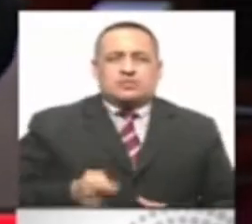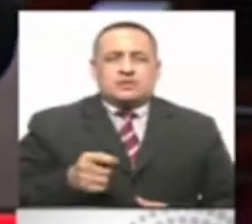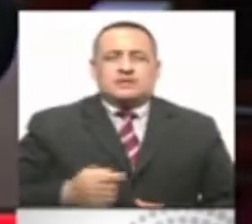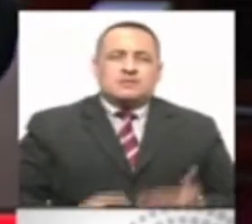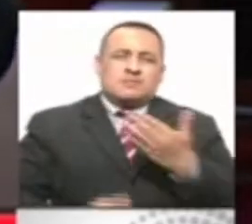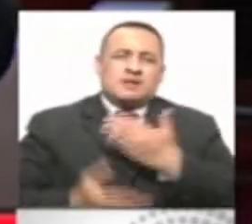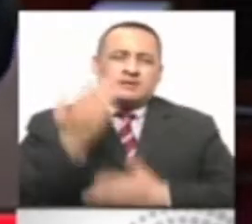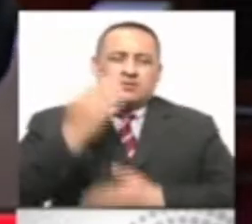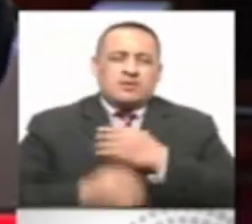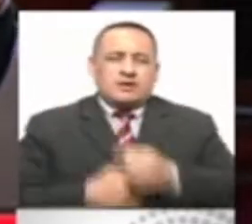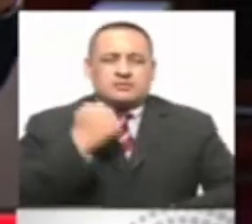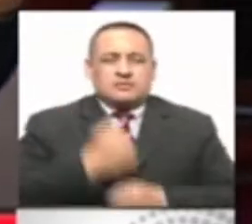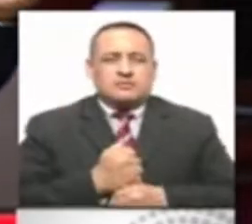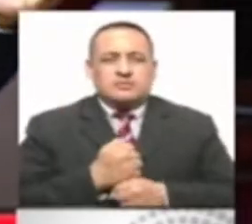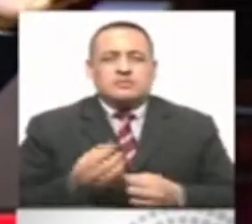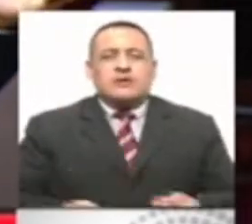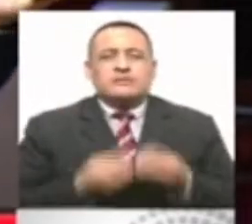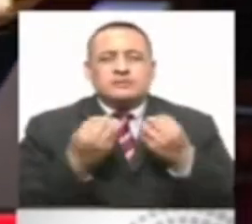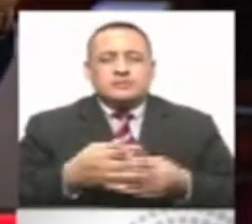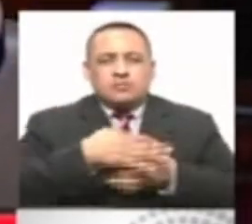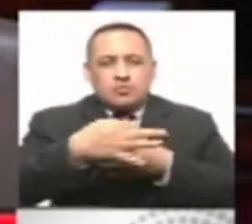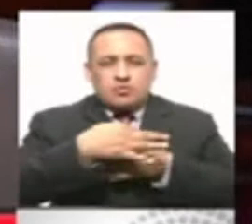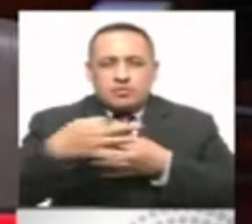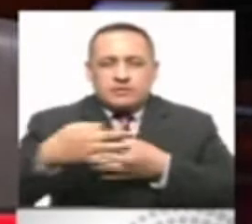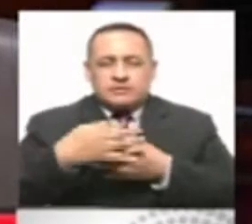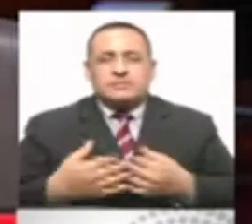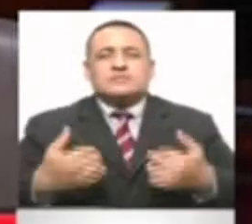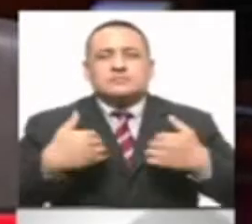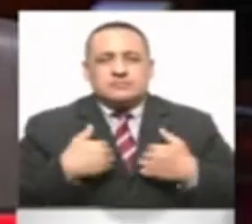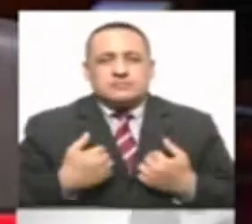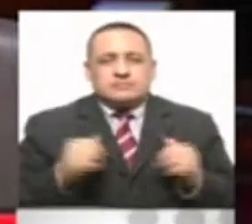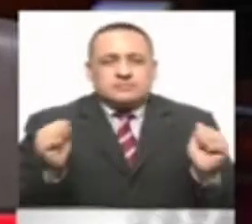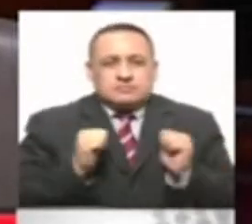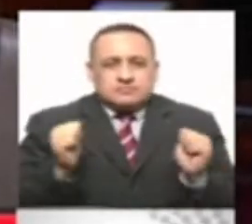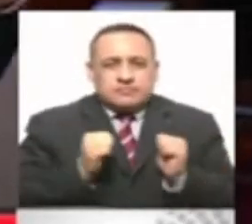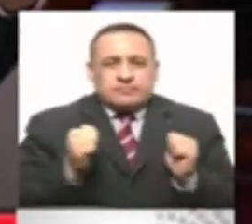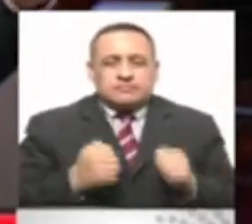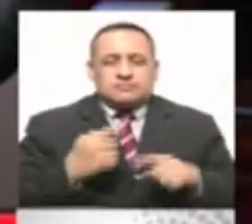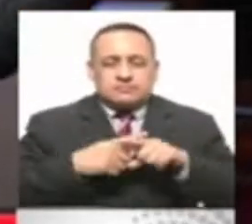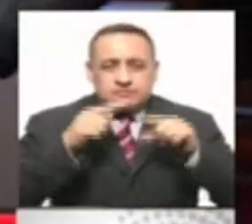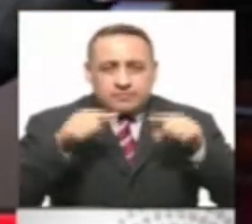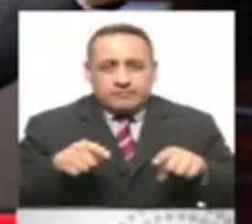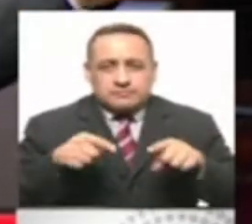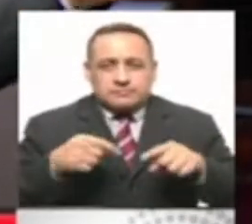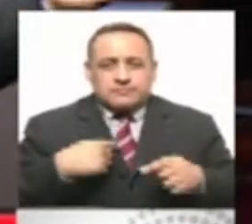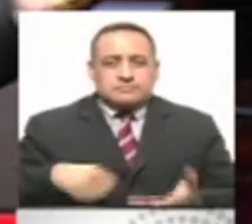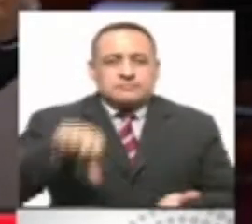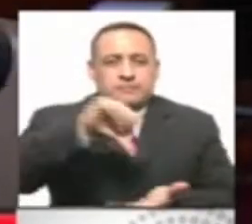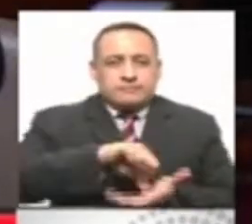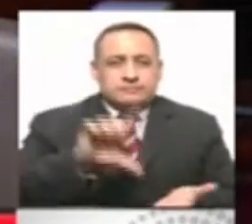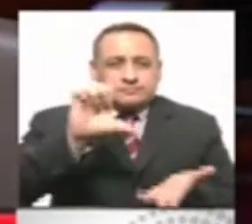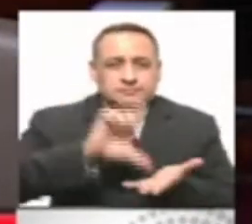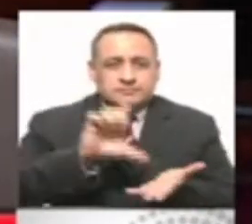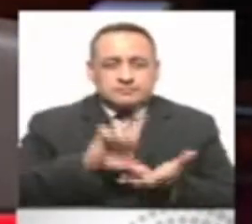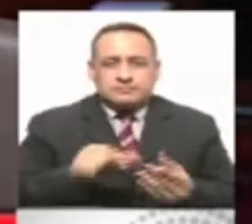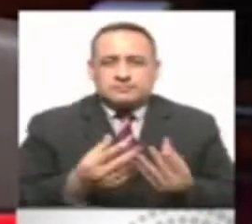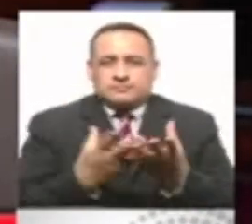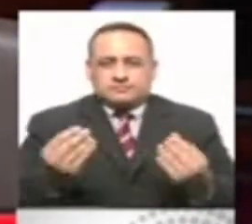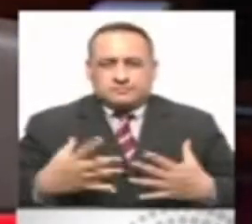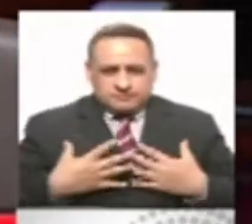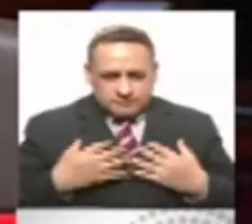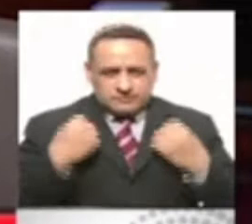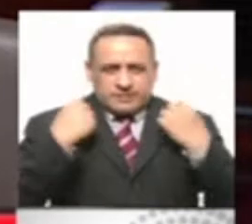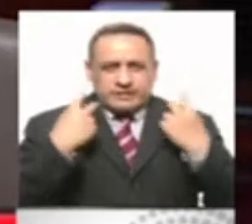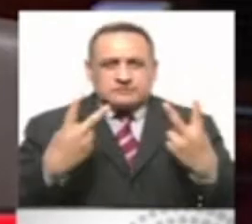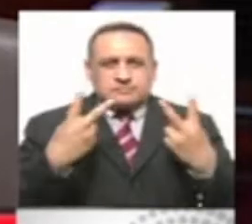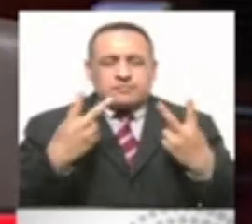esos tiempos, como eran de provincia, tenían miedo. Por eso que de la capital a los más valientes